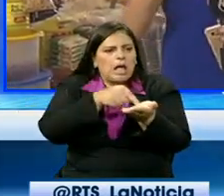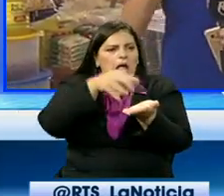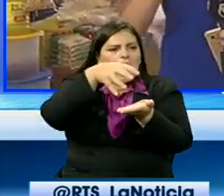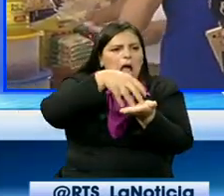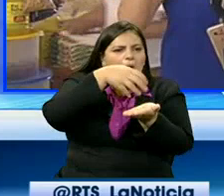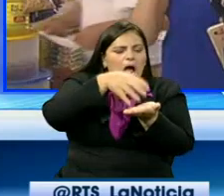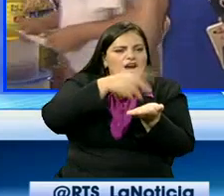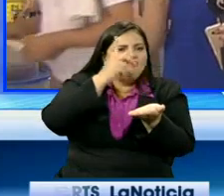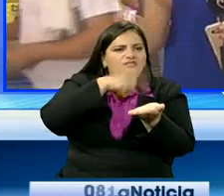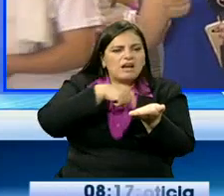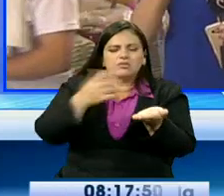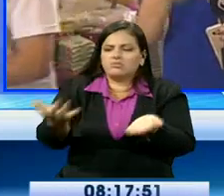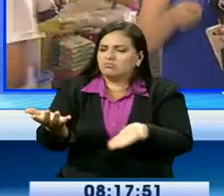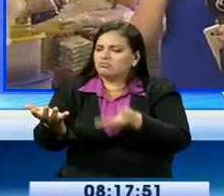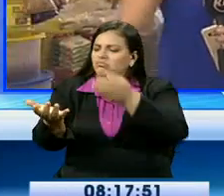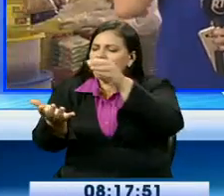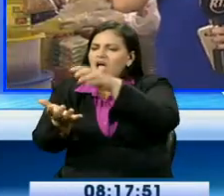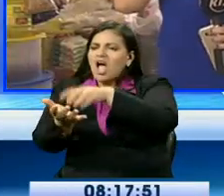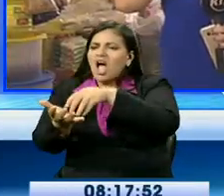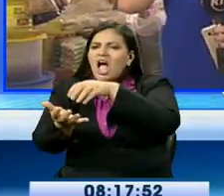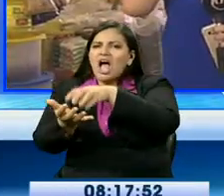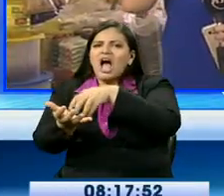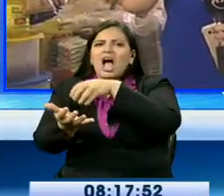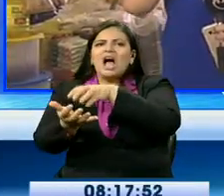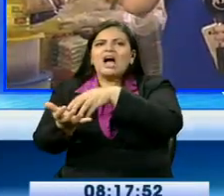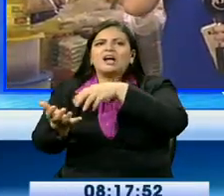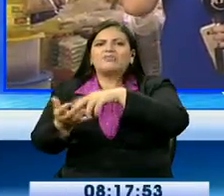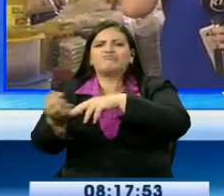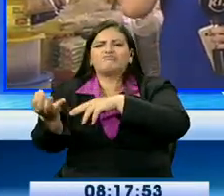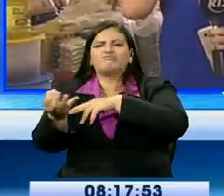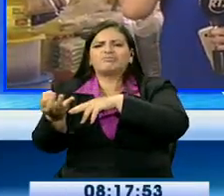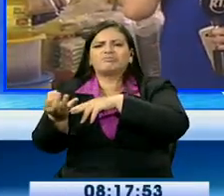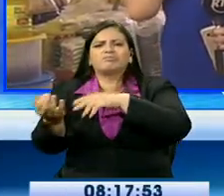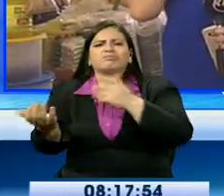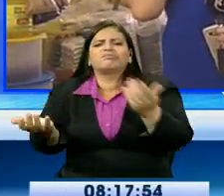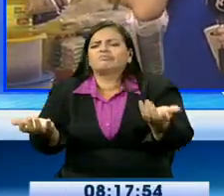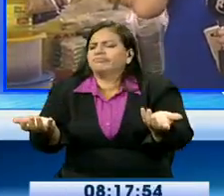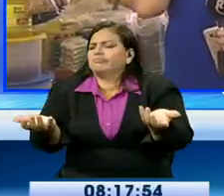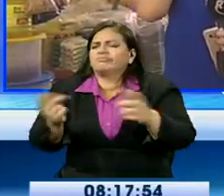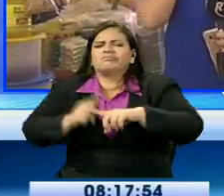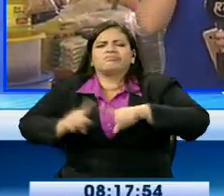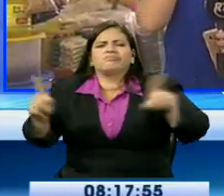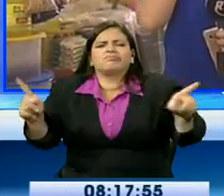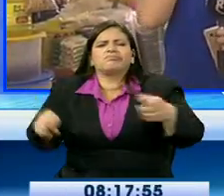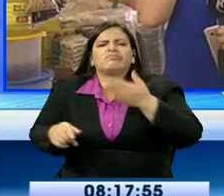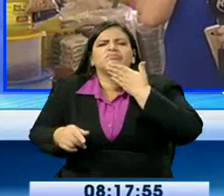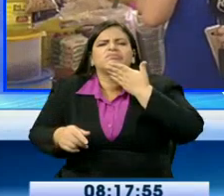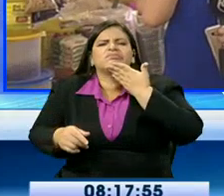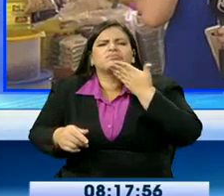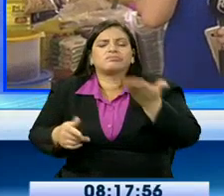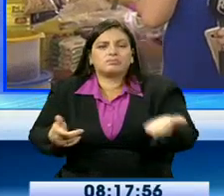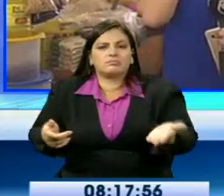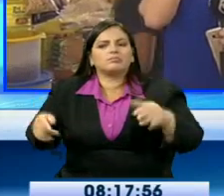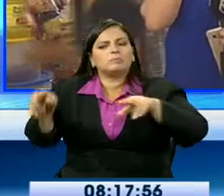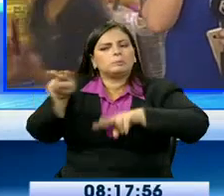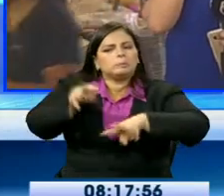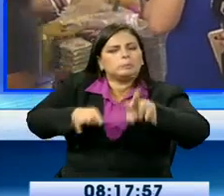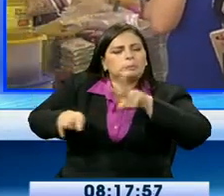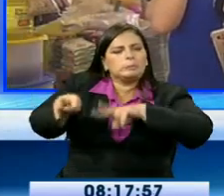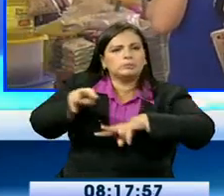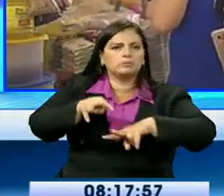a alguien que nos ayude. En redes sociales, pero no tiene algo certero. Ojalá encontráramos a alguien que nos ayude. ¿Cuál es la diferencia, no? Sí, a ver, ¿cuál es la diferencia entre lo uno y lo